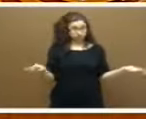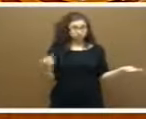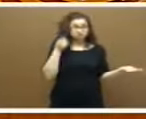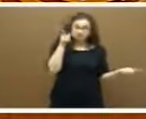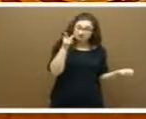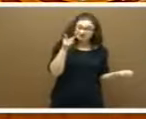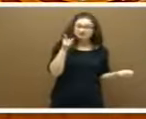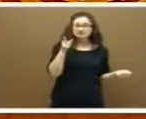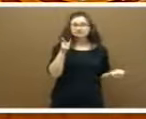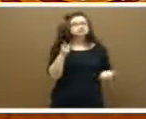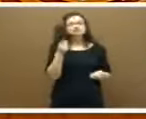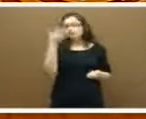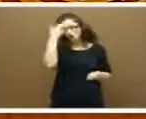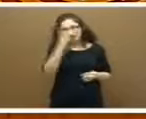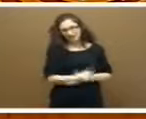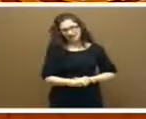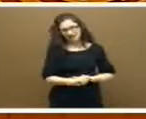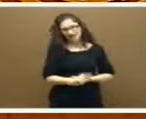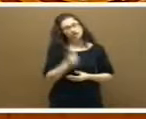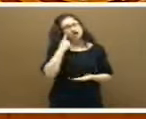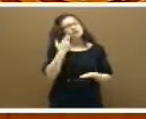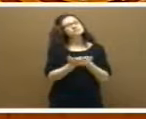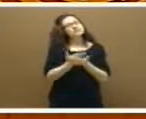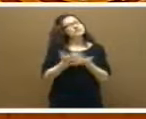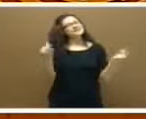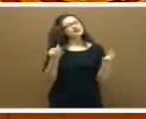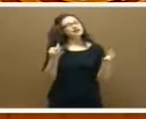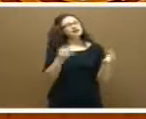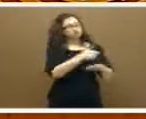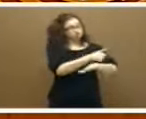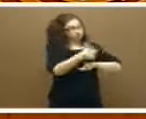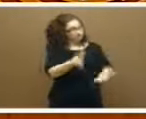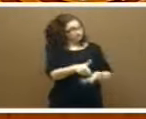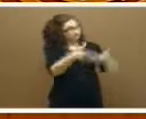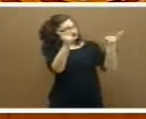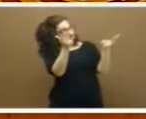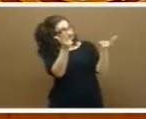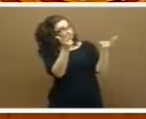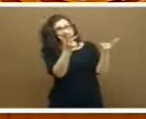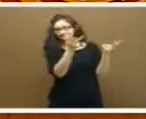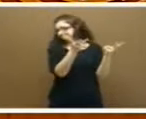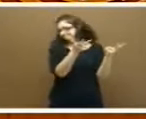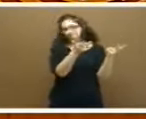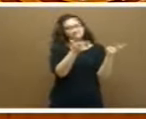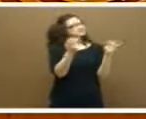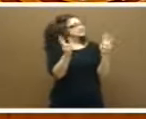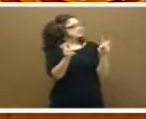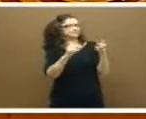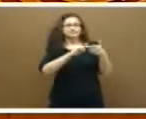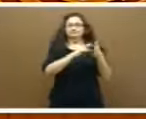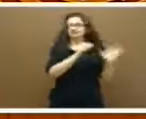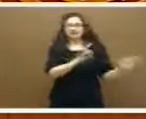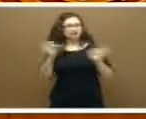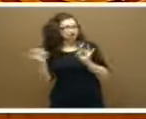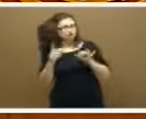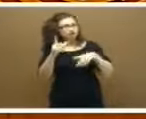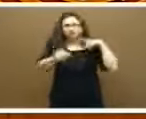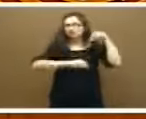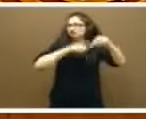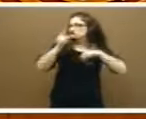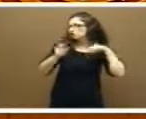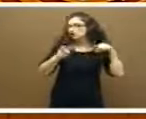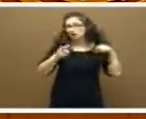No cree, y lo ha demostrado, no permitiendo a los ciudadanos participar en la planificación y en la toma de decisiones en